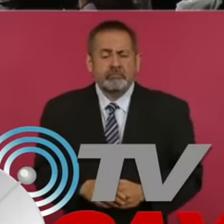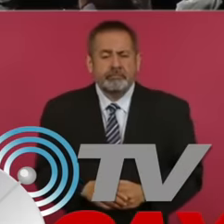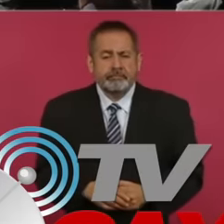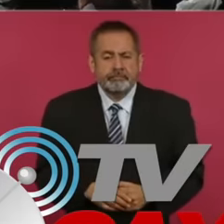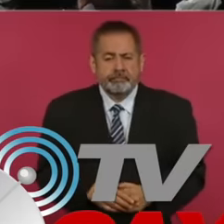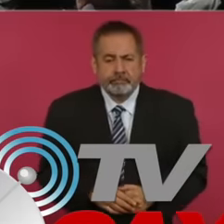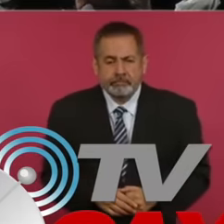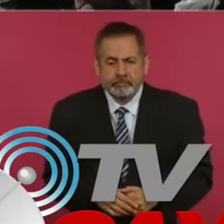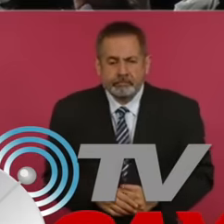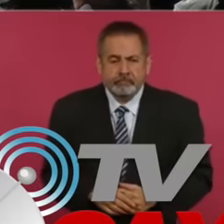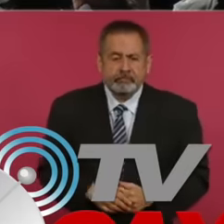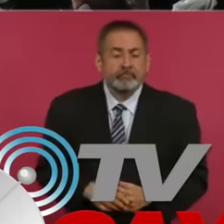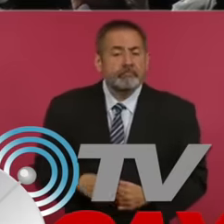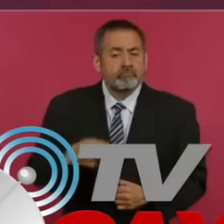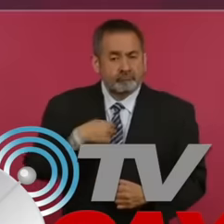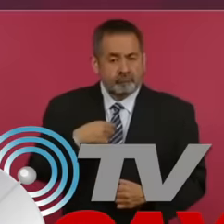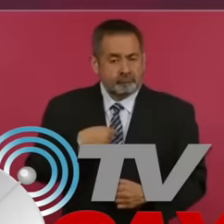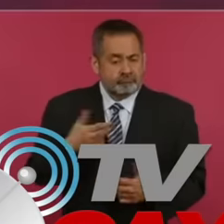estoy ahora